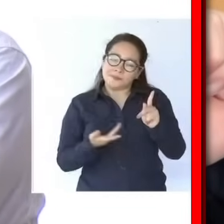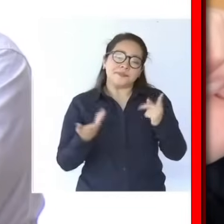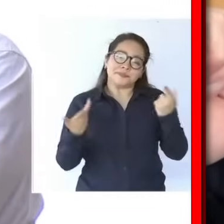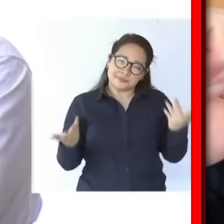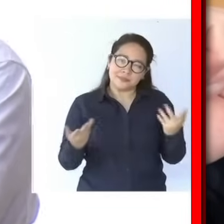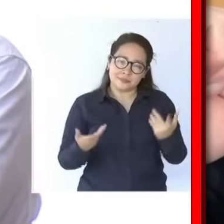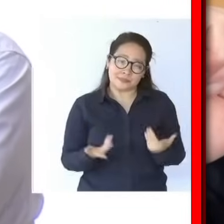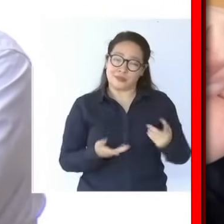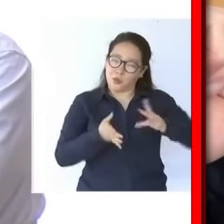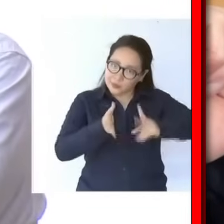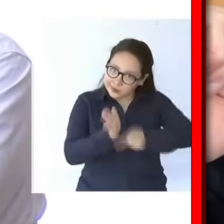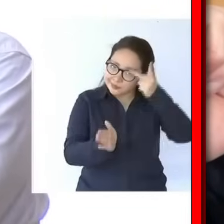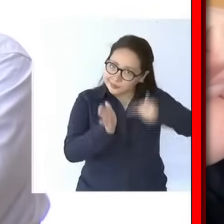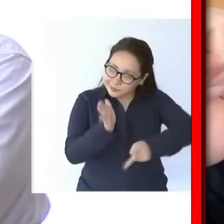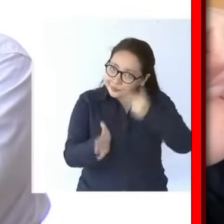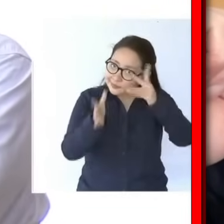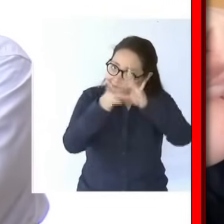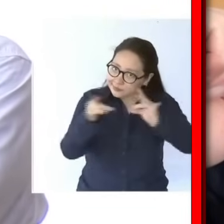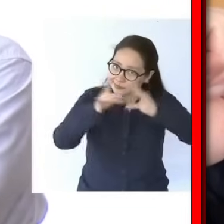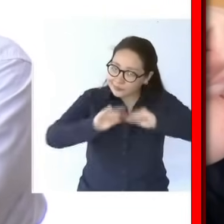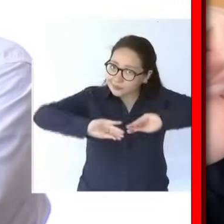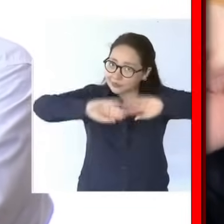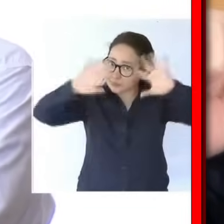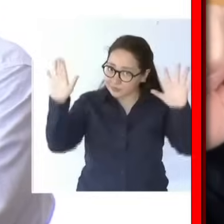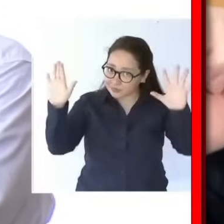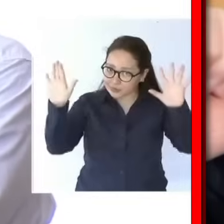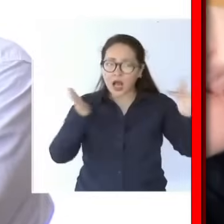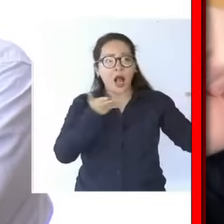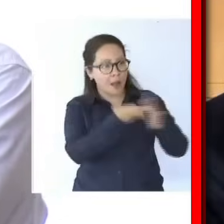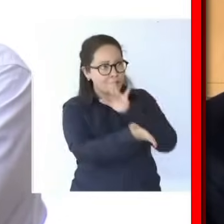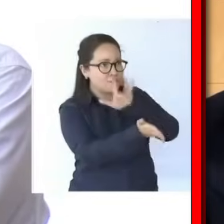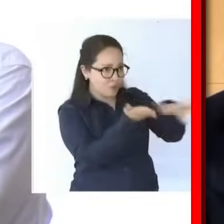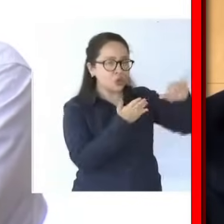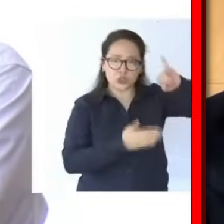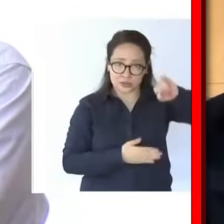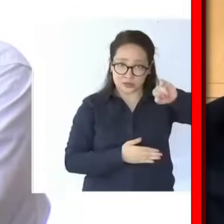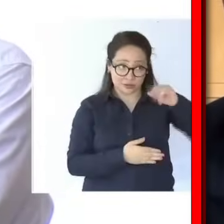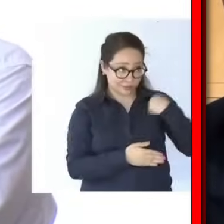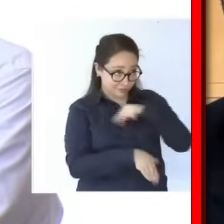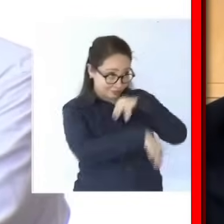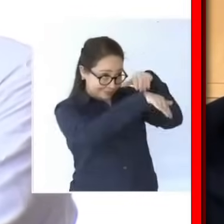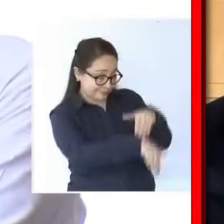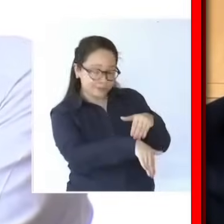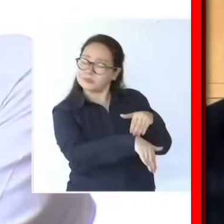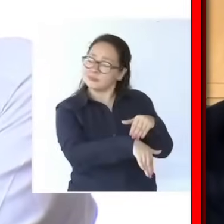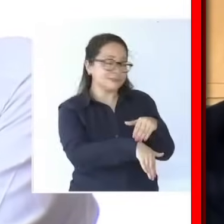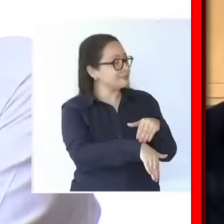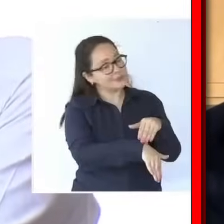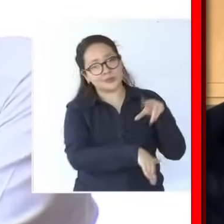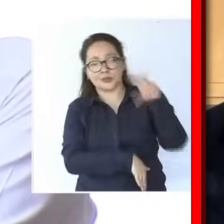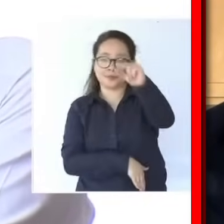repito reitero cooperación sí subordinación